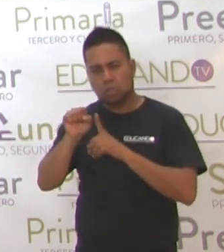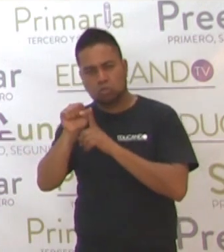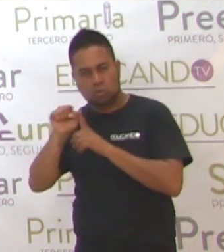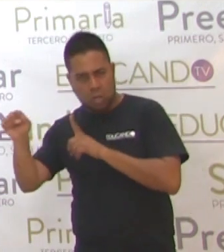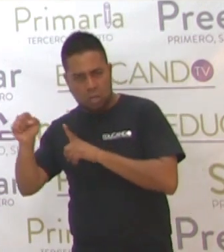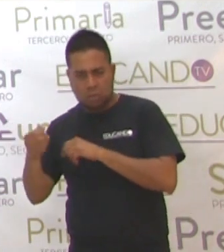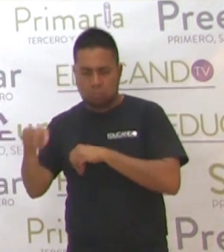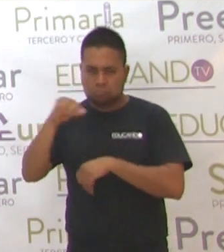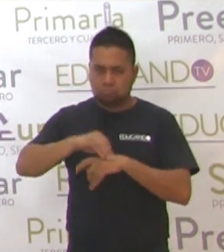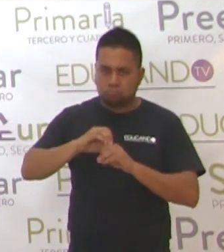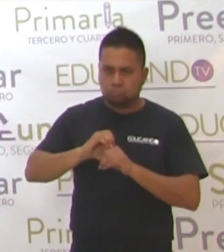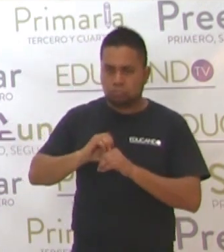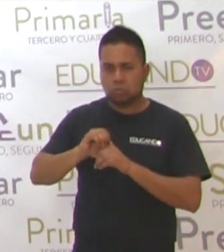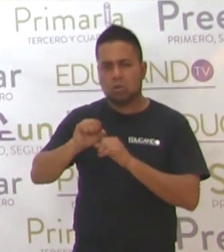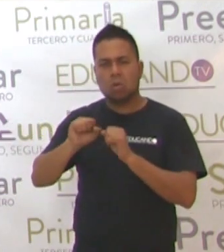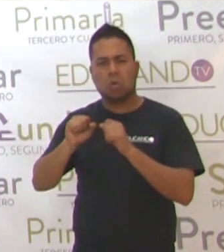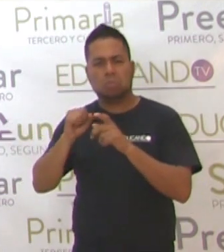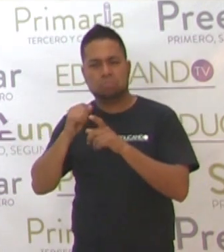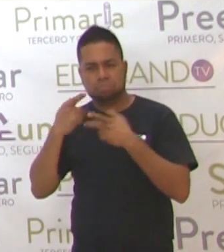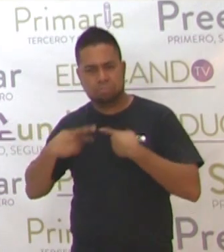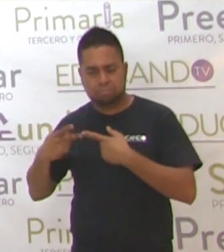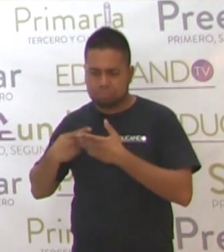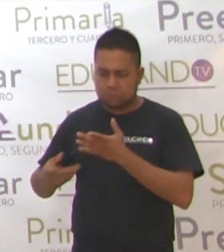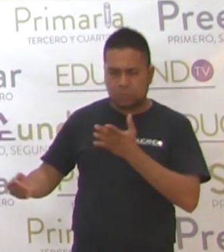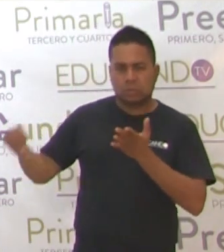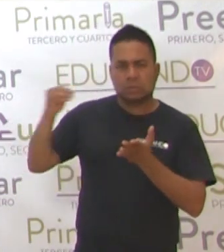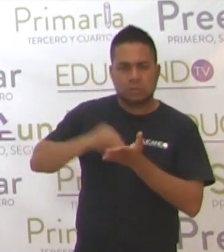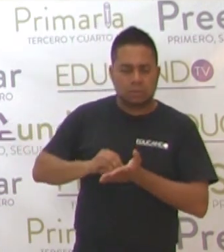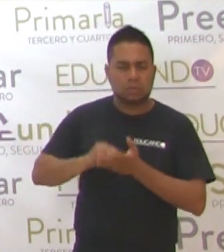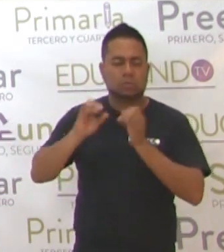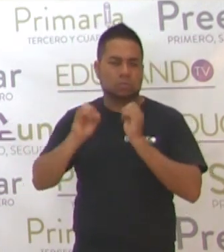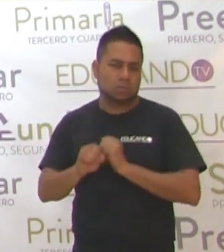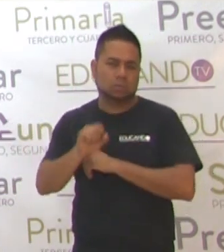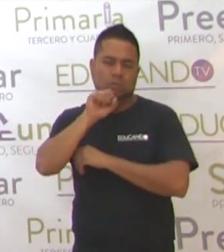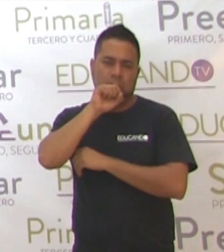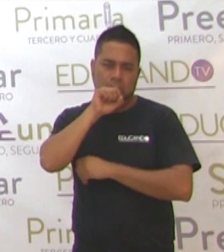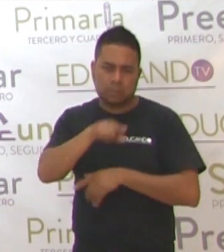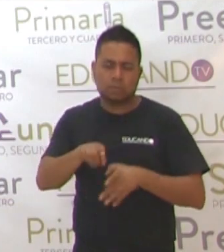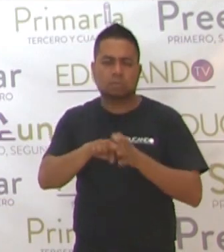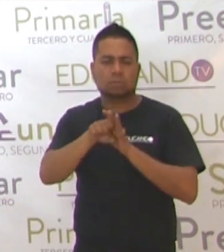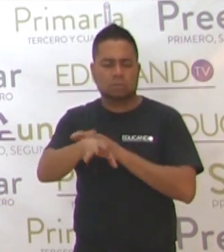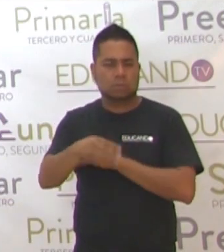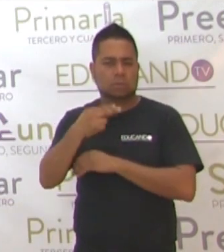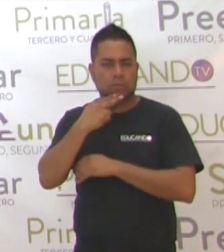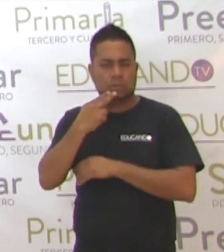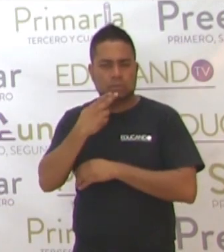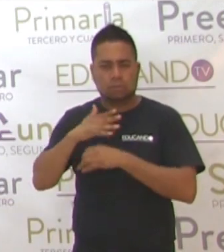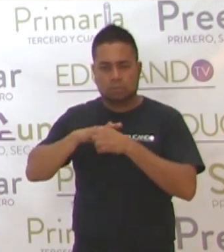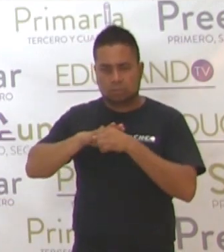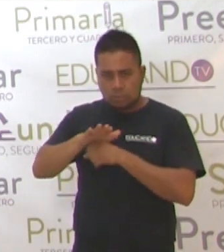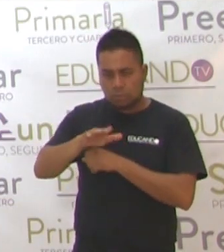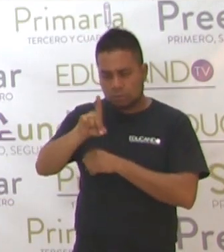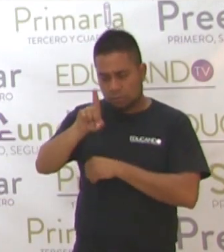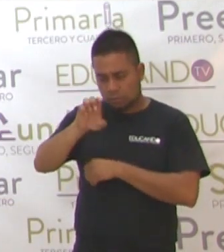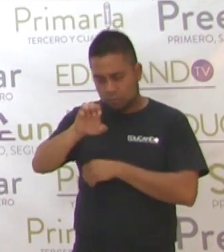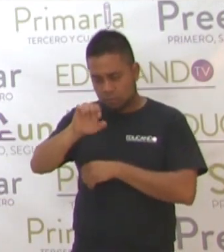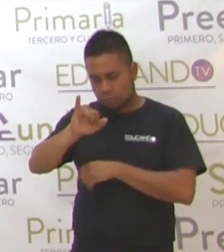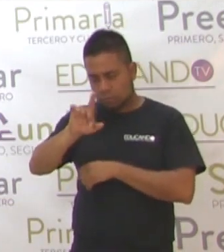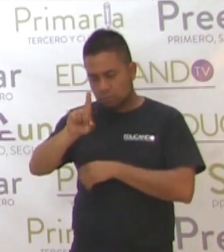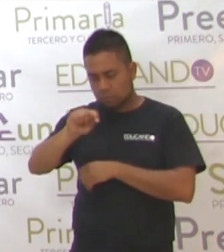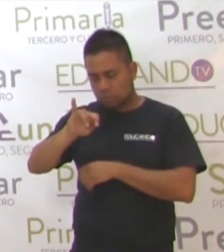podemos utilizar un sustantivo podemos utilizar también lo que es un daisies bien